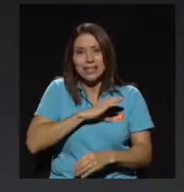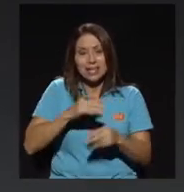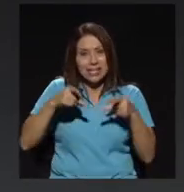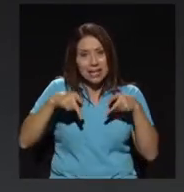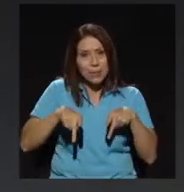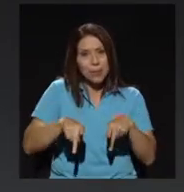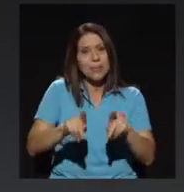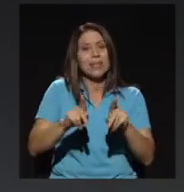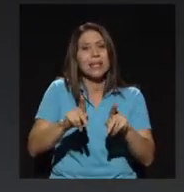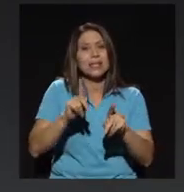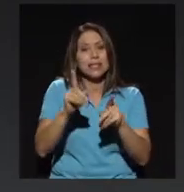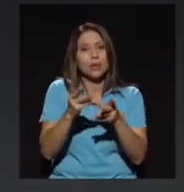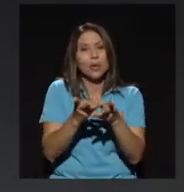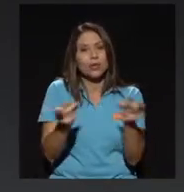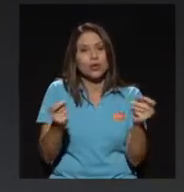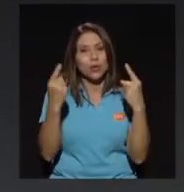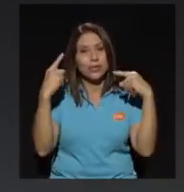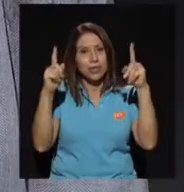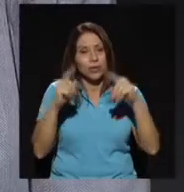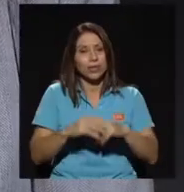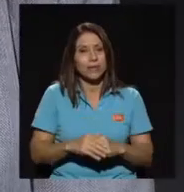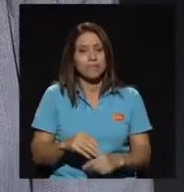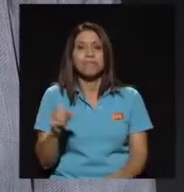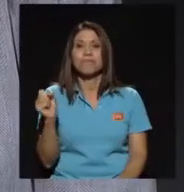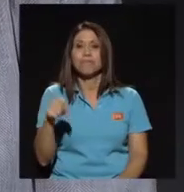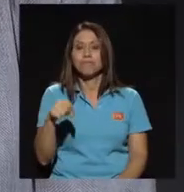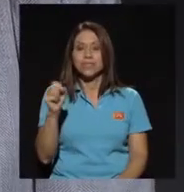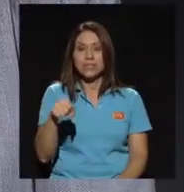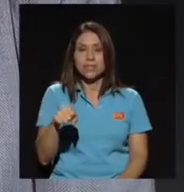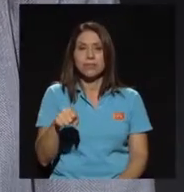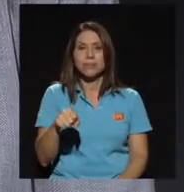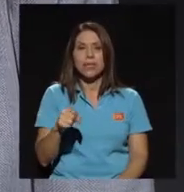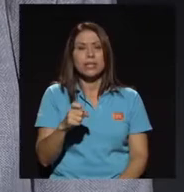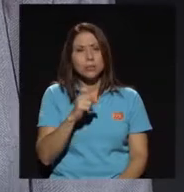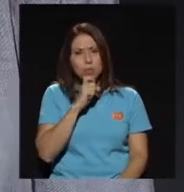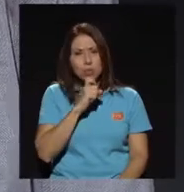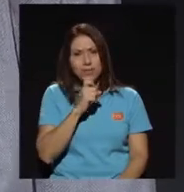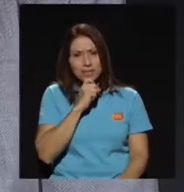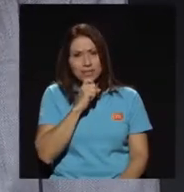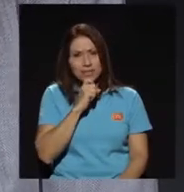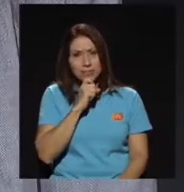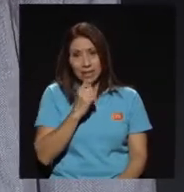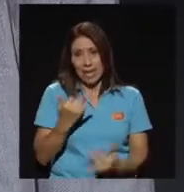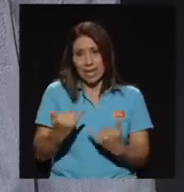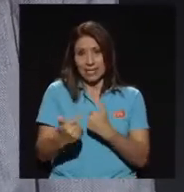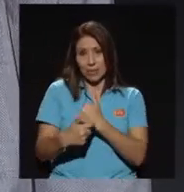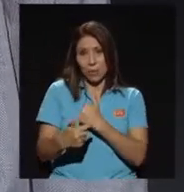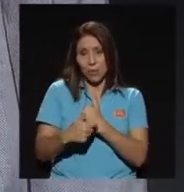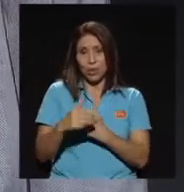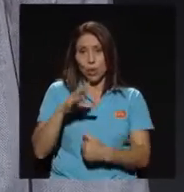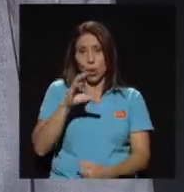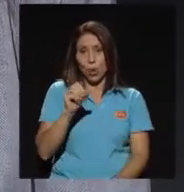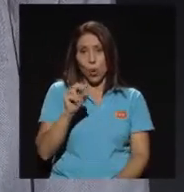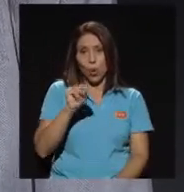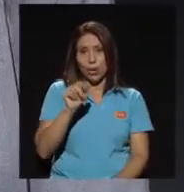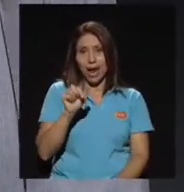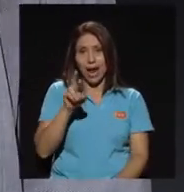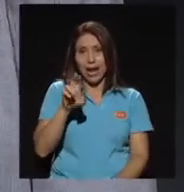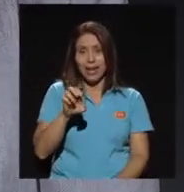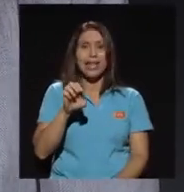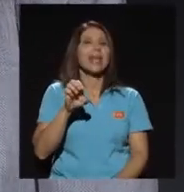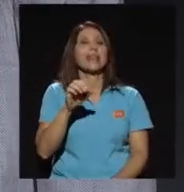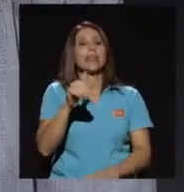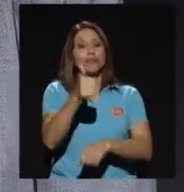ser una solución exitosa. Sí, es muy difícil. Justamente en este momento el CONAR está con una